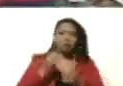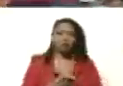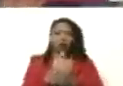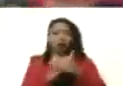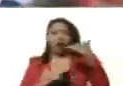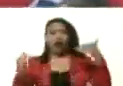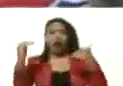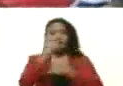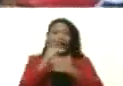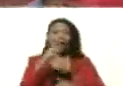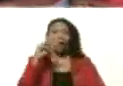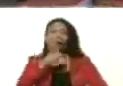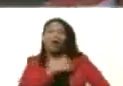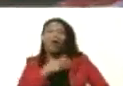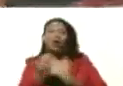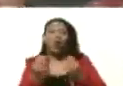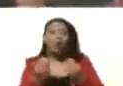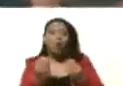¿Cómo está la moral?